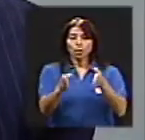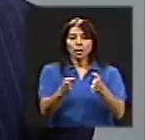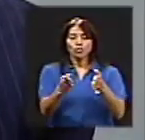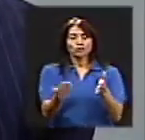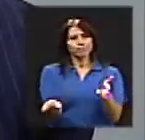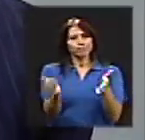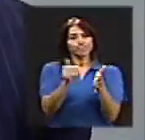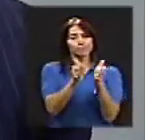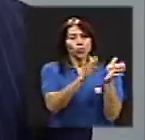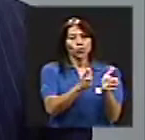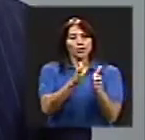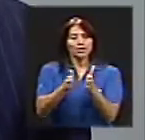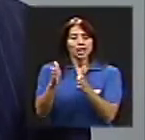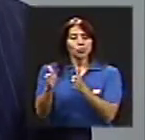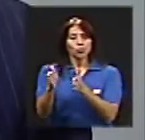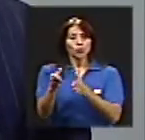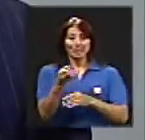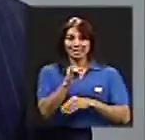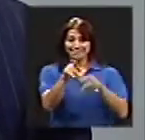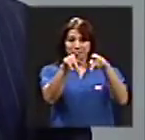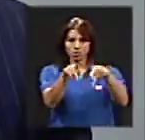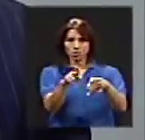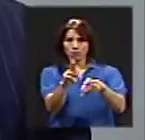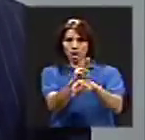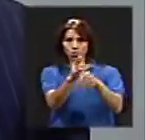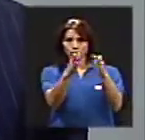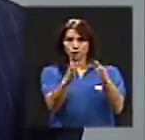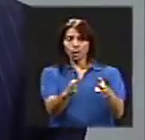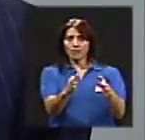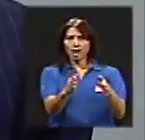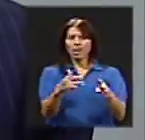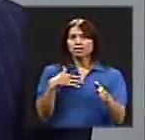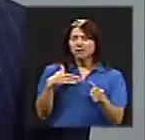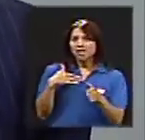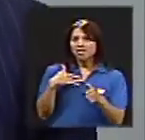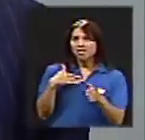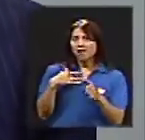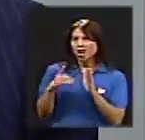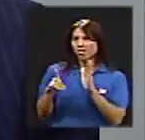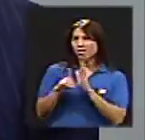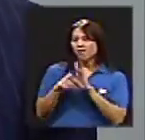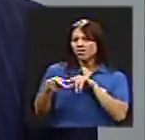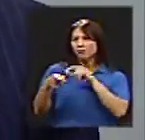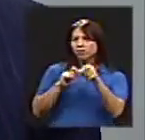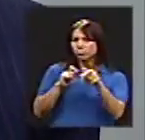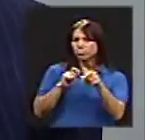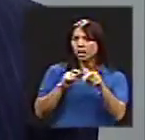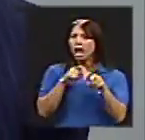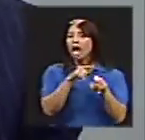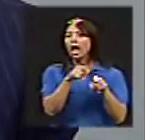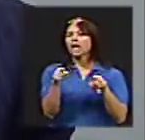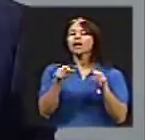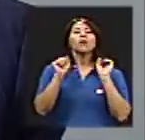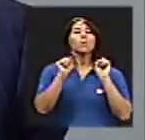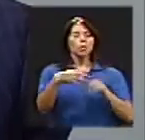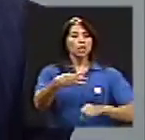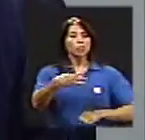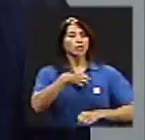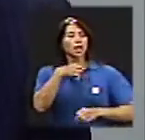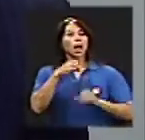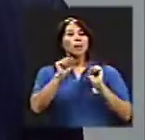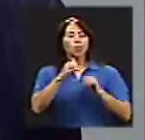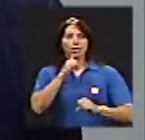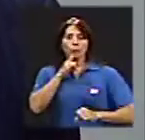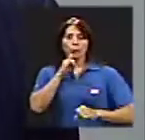que el usuario, cuando sienta vulnerados sus derechos, pueda presentar a ARECEP su queja o su denuncia